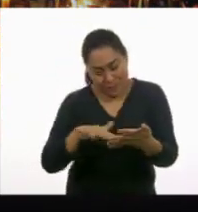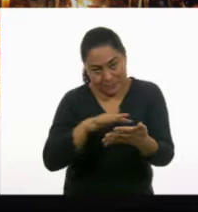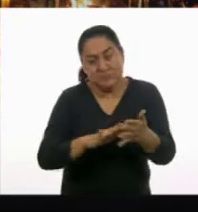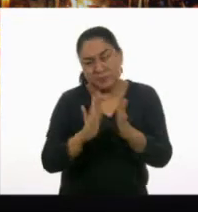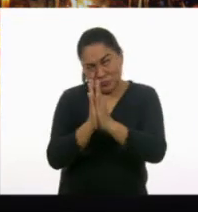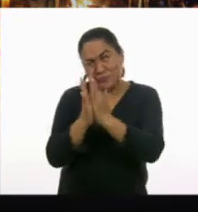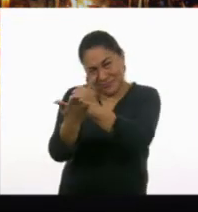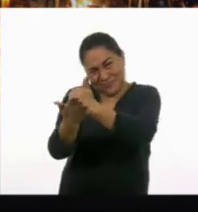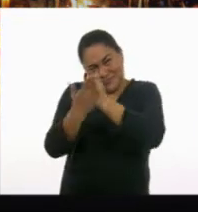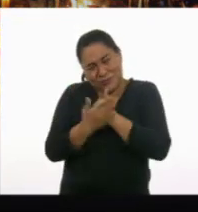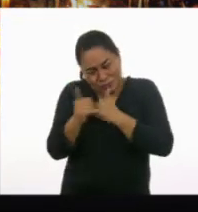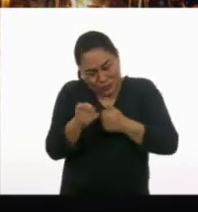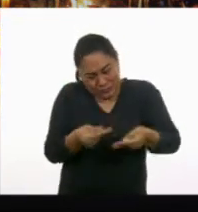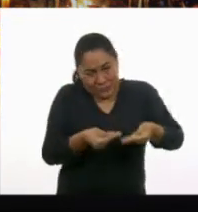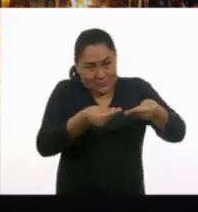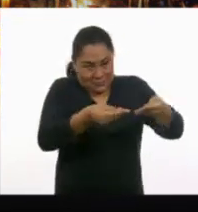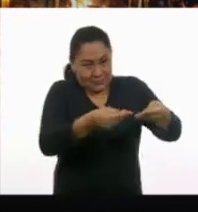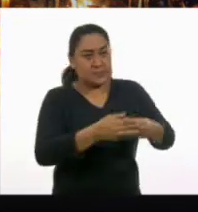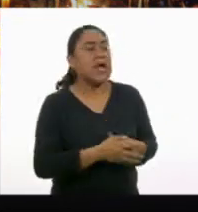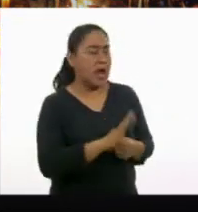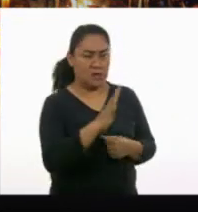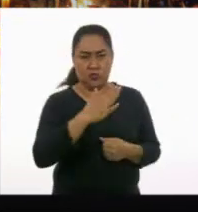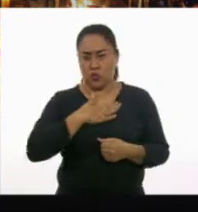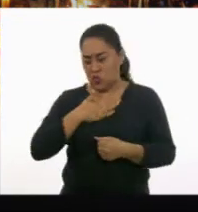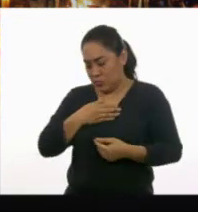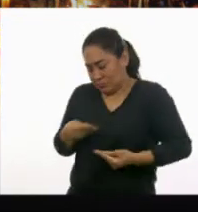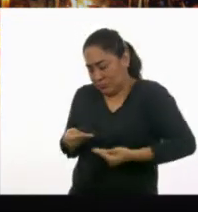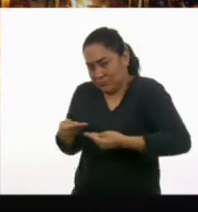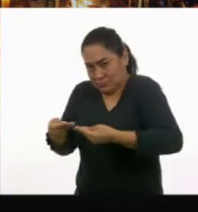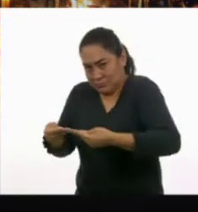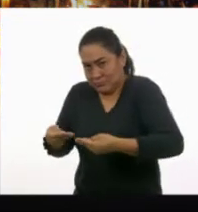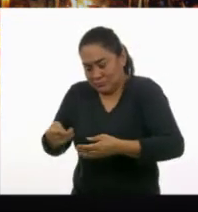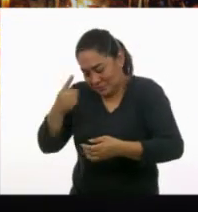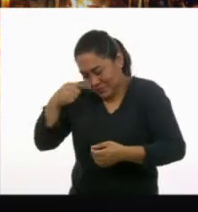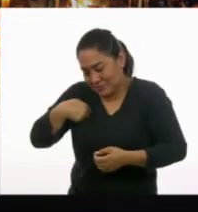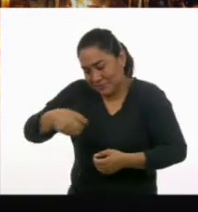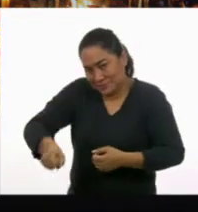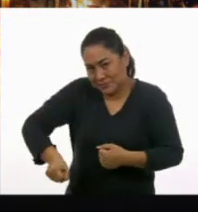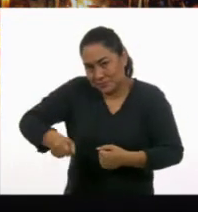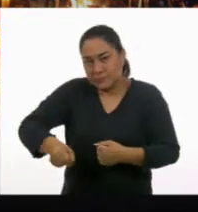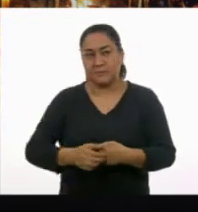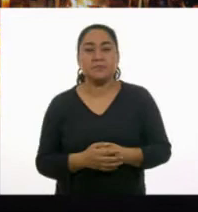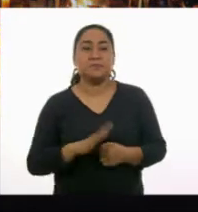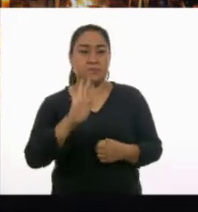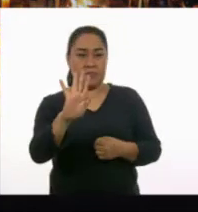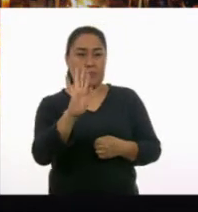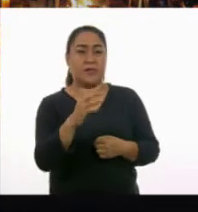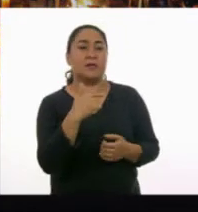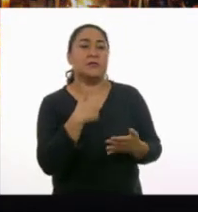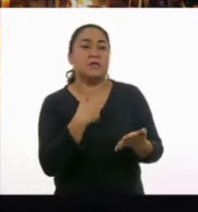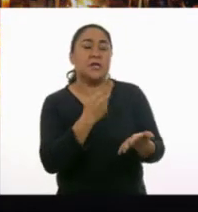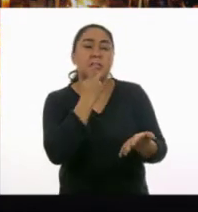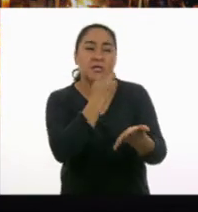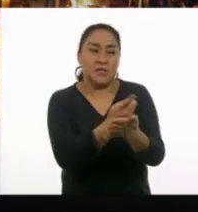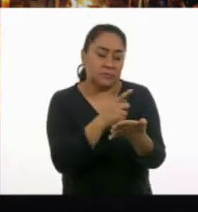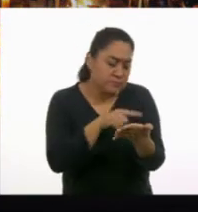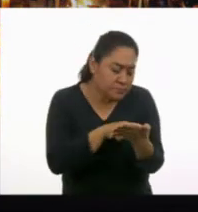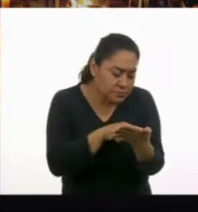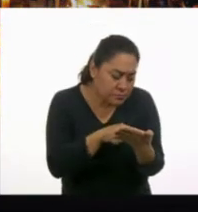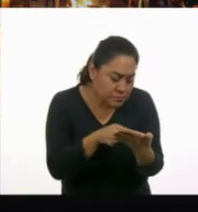mija. Sí, sosténme, sí, sosténme. Sostengo, abuelita, mira, tu bastón. Aquí nos dice que